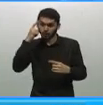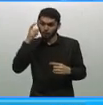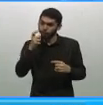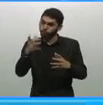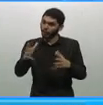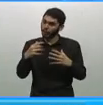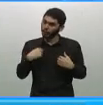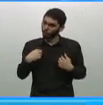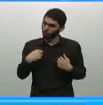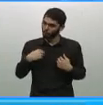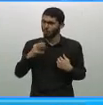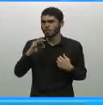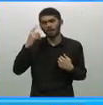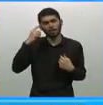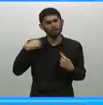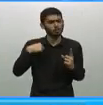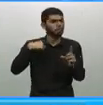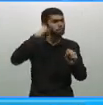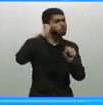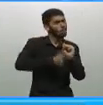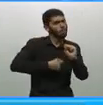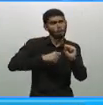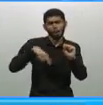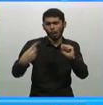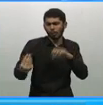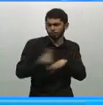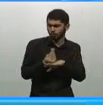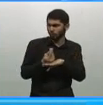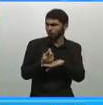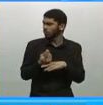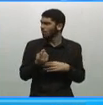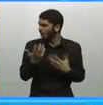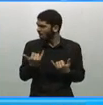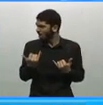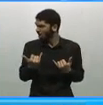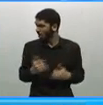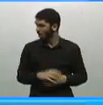pueden reemplazar a lo que vos has dado y das en esta selección